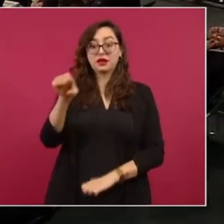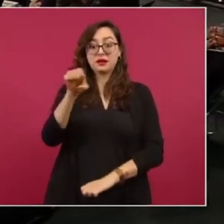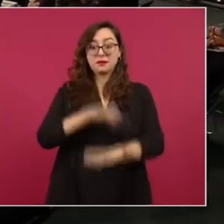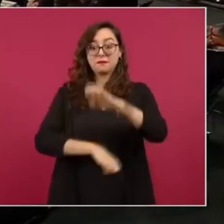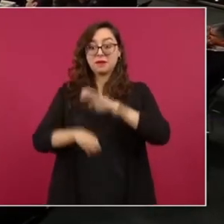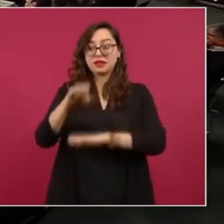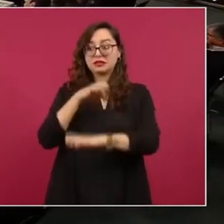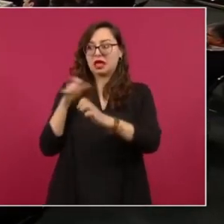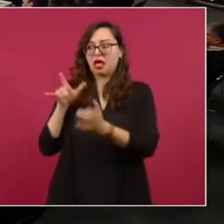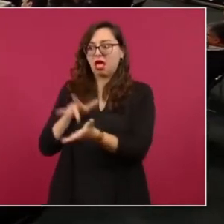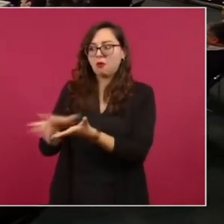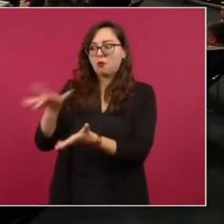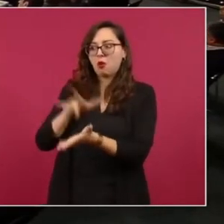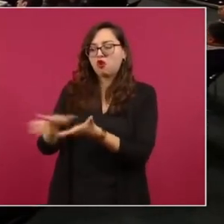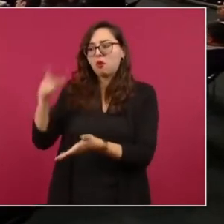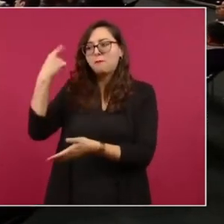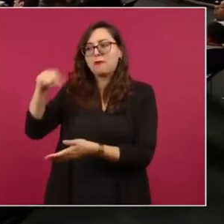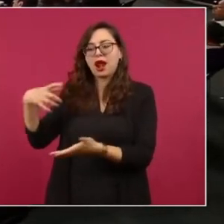cuando llega,